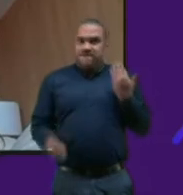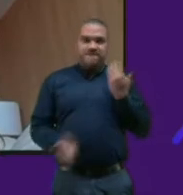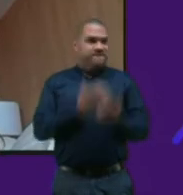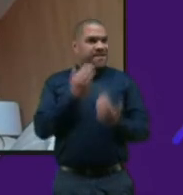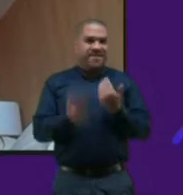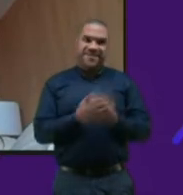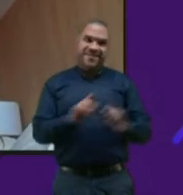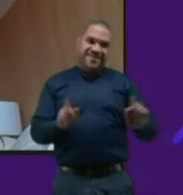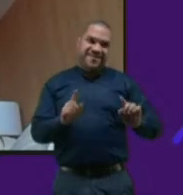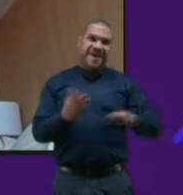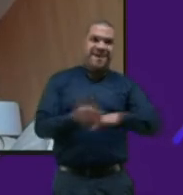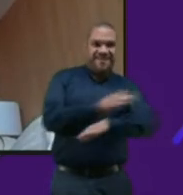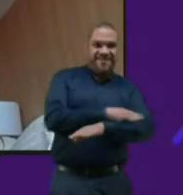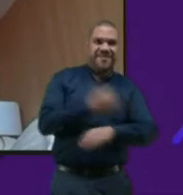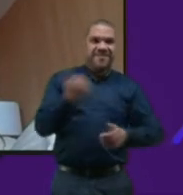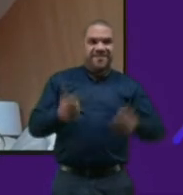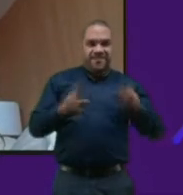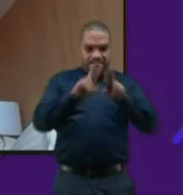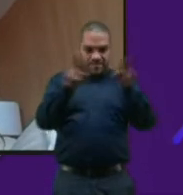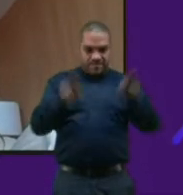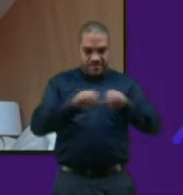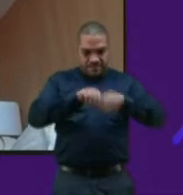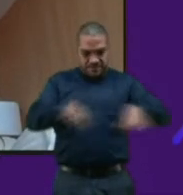de otro panel con Uri Levin.